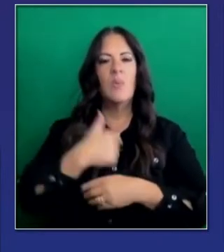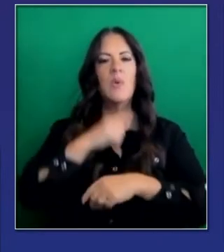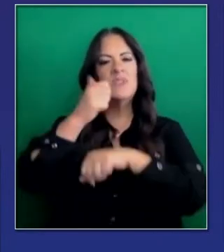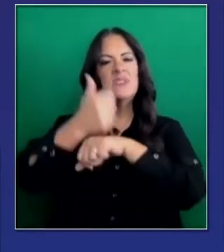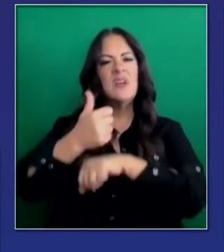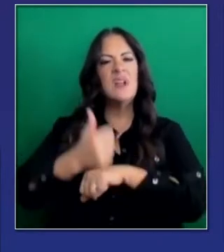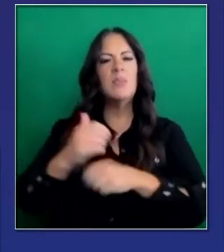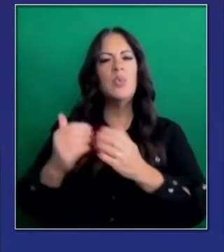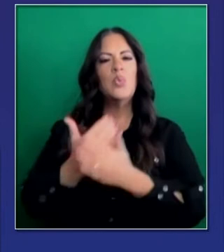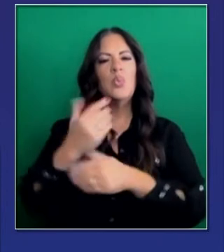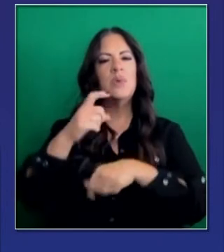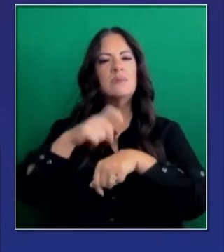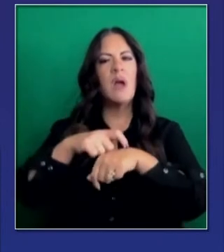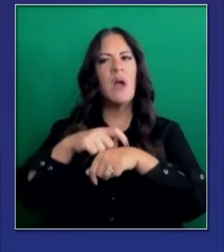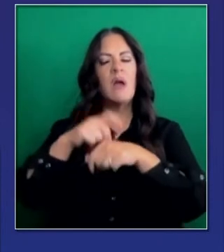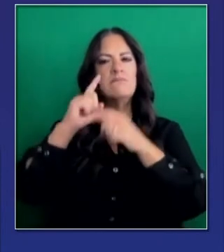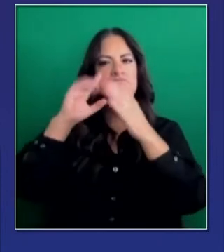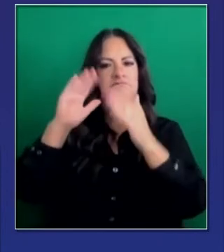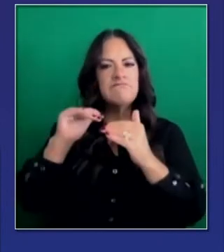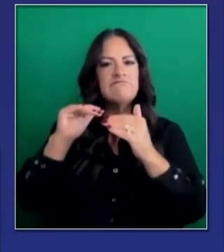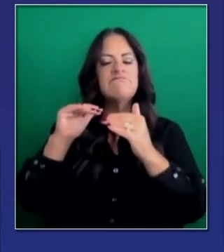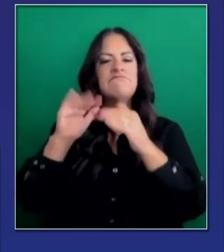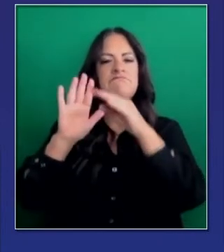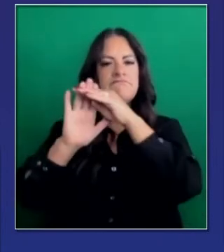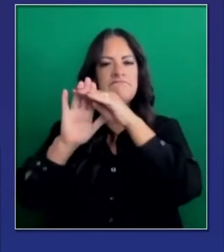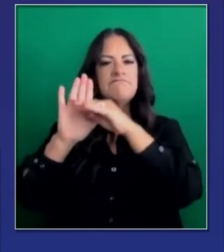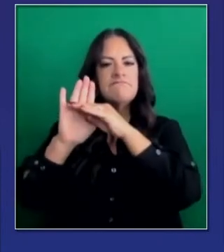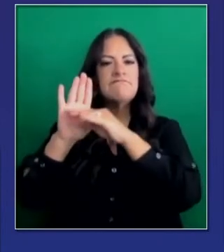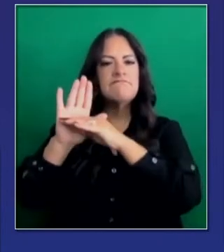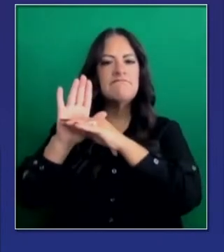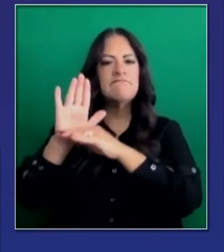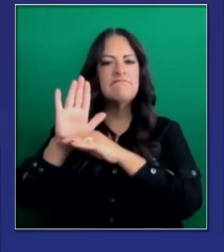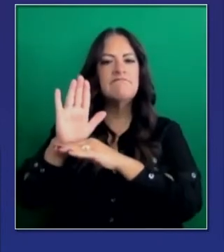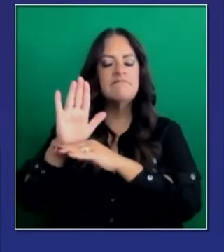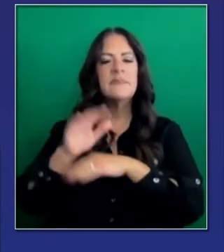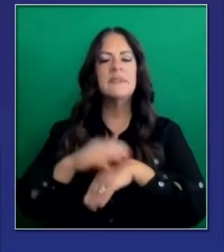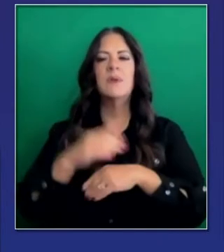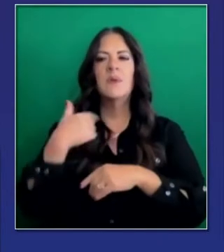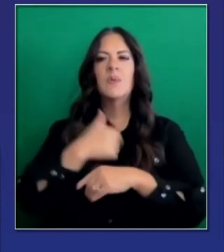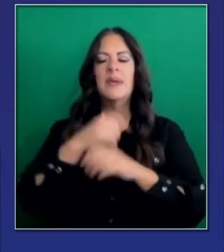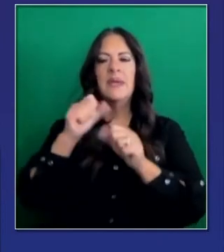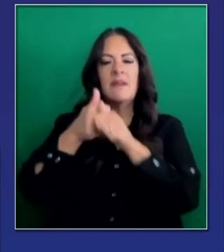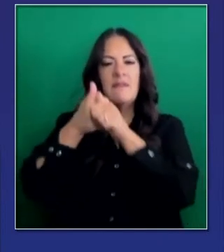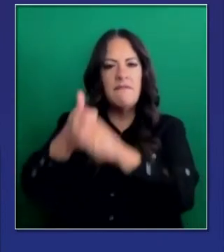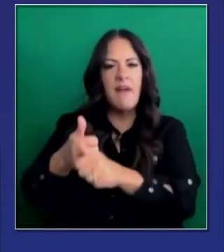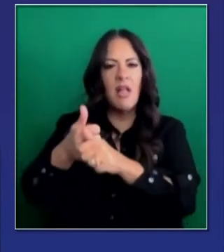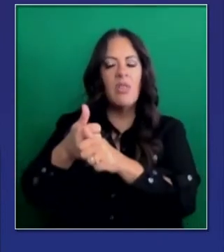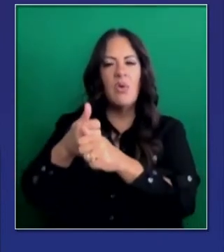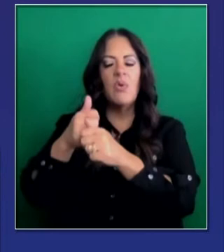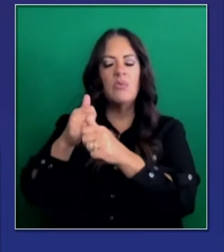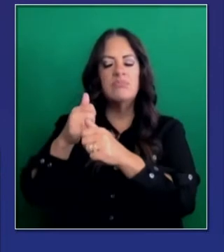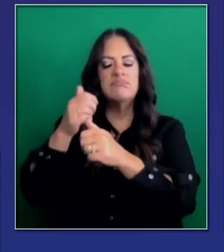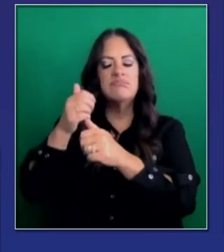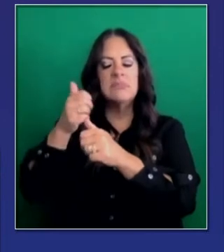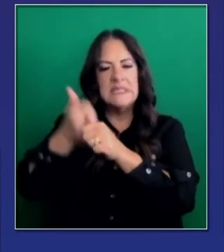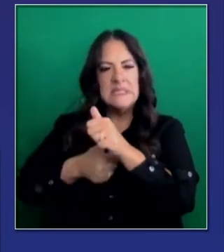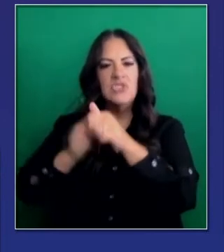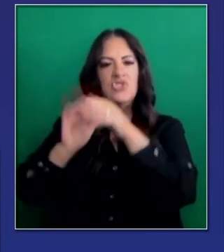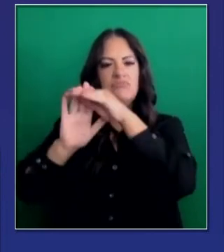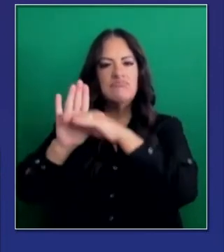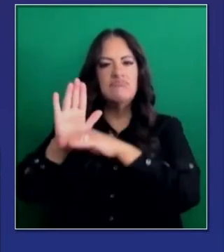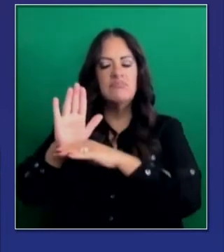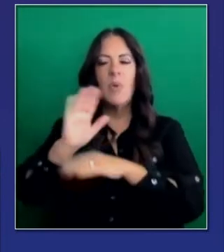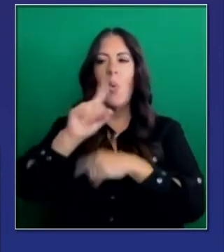expectativas de acuerdo a los horarios y los calendarios que hemos creado para que no tengamos la ansiedad que yo sé que muchos de ustedes